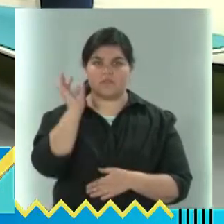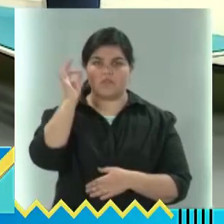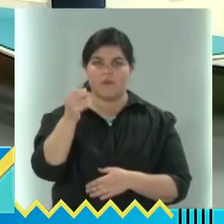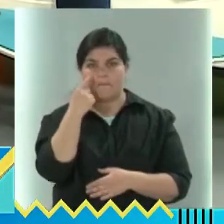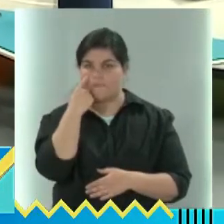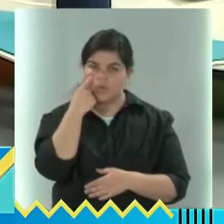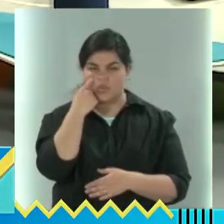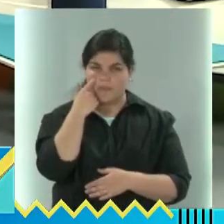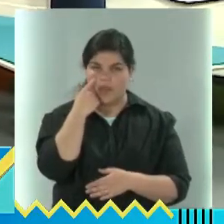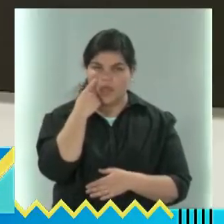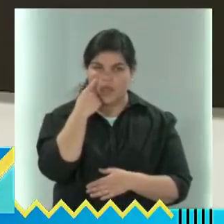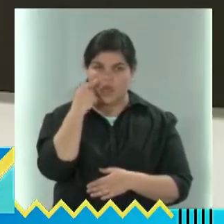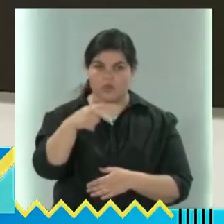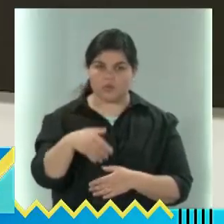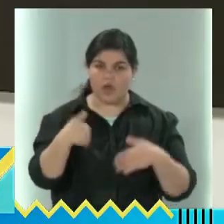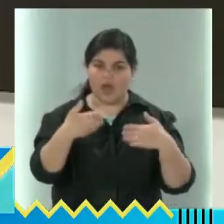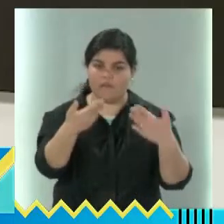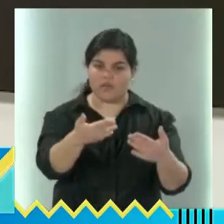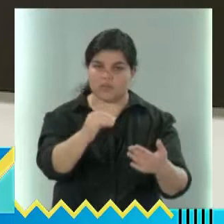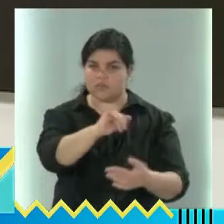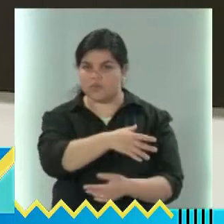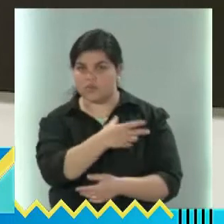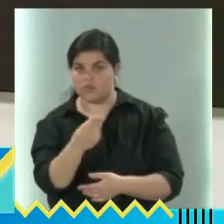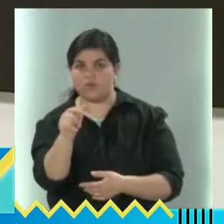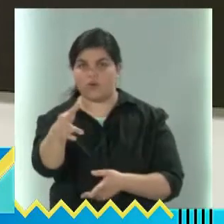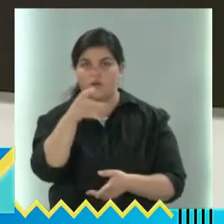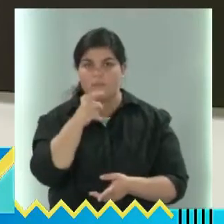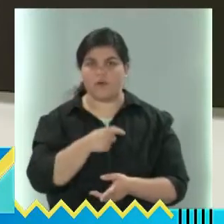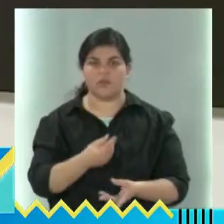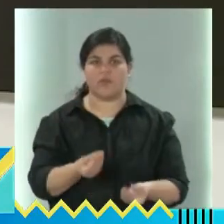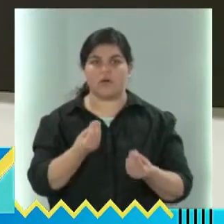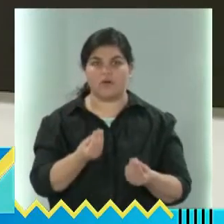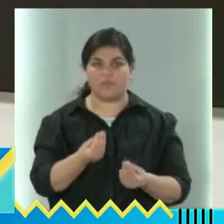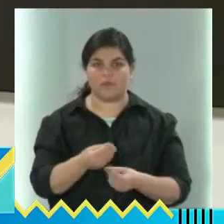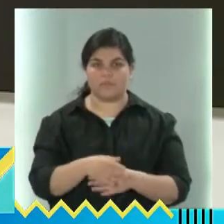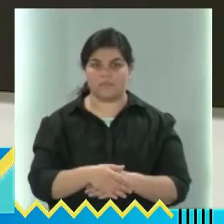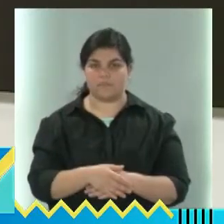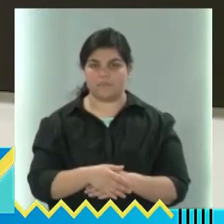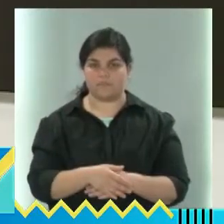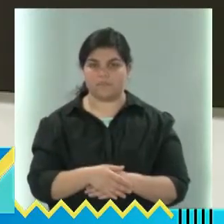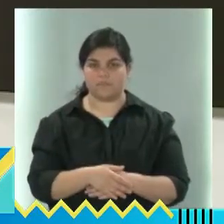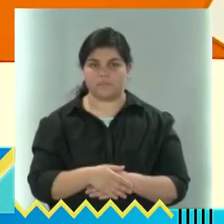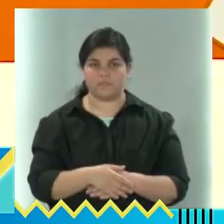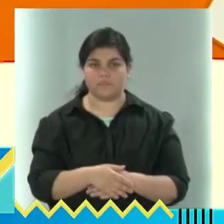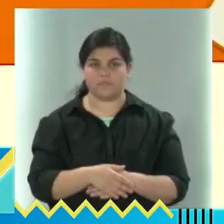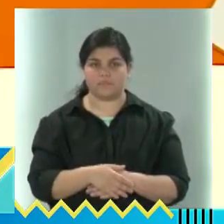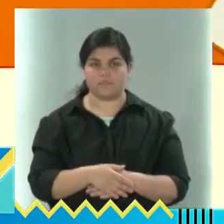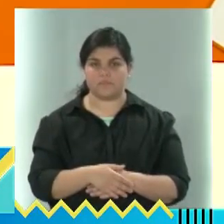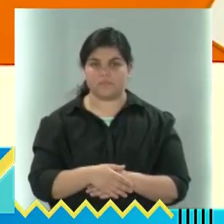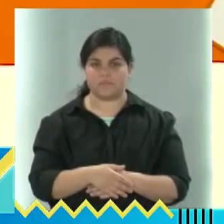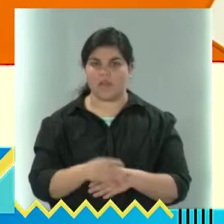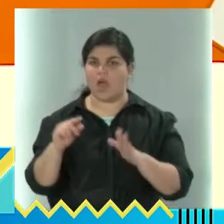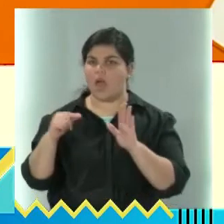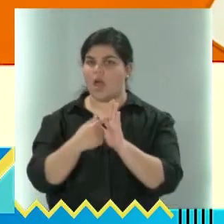¿No? Si avanza o no sobre eso. ¿Cómo contestarías con respecto a ese argumento en contra? El mismo